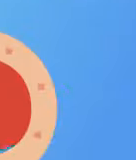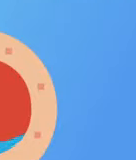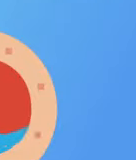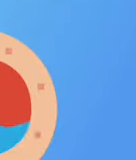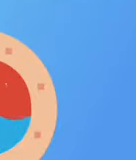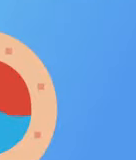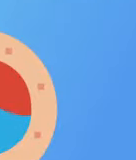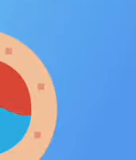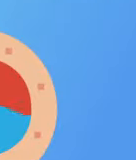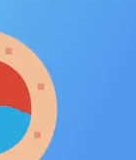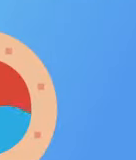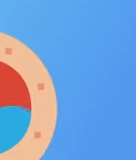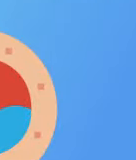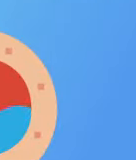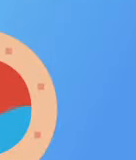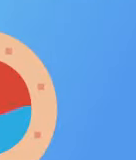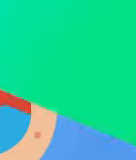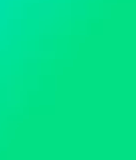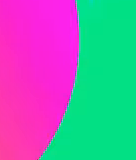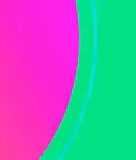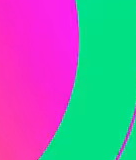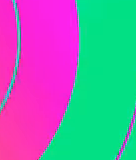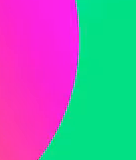vómito o diarrea persistente,